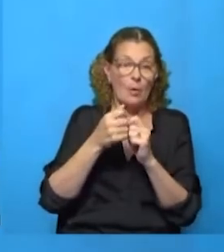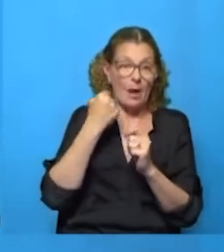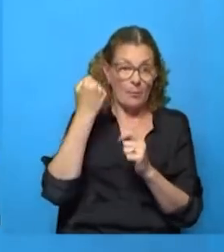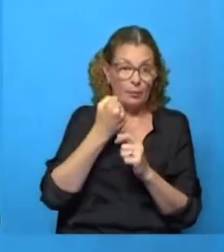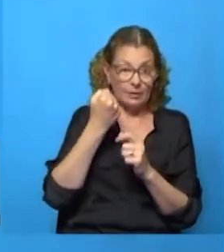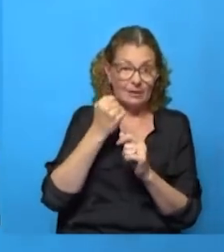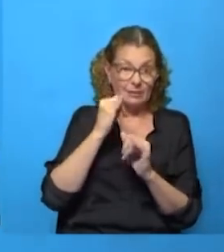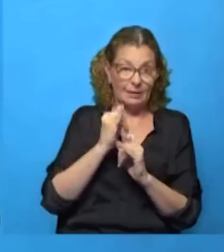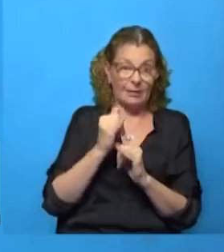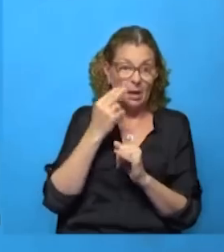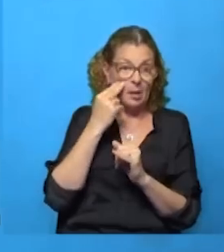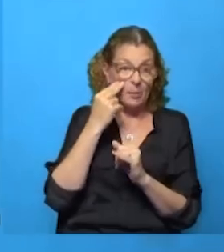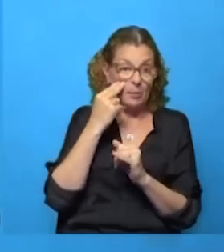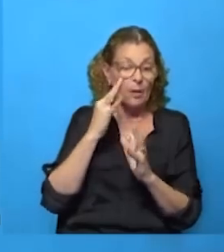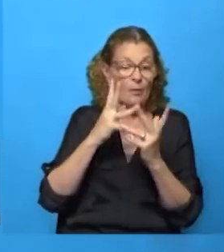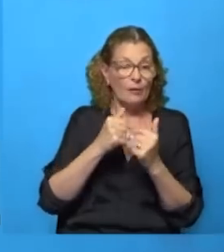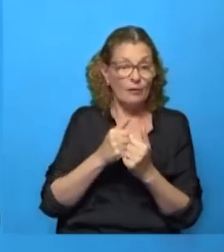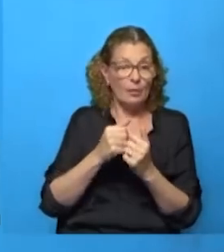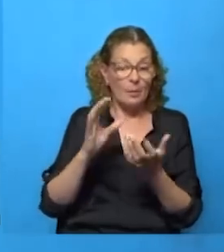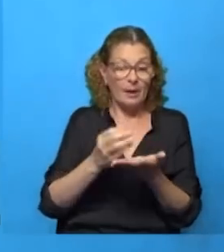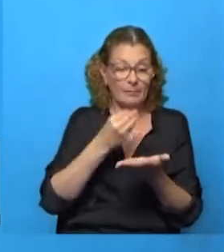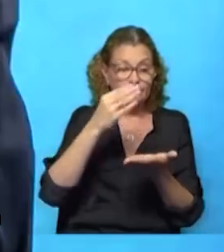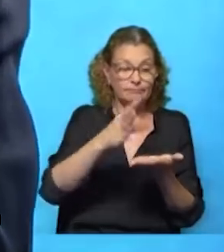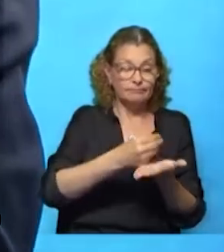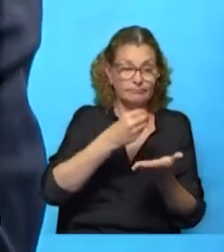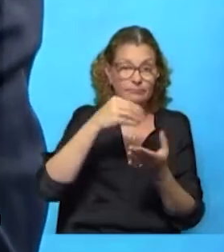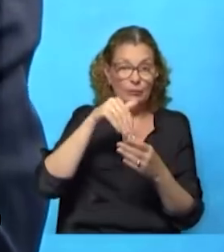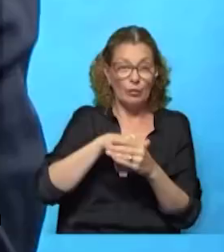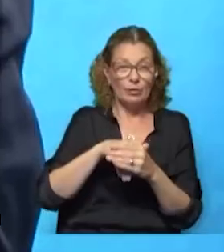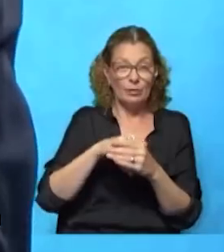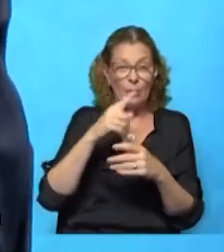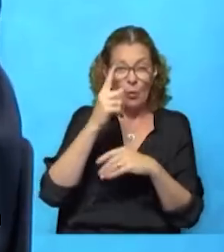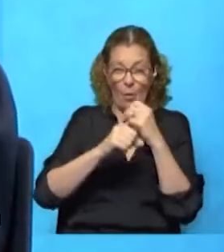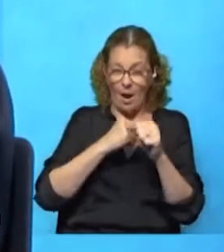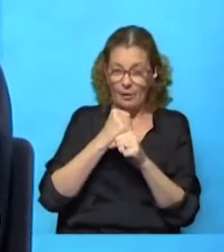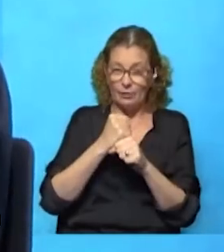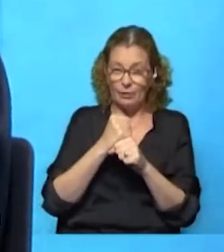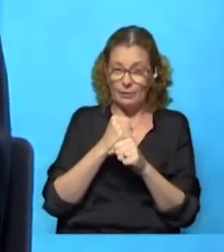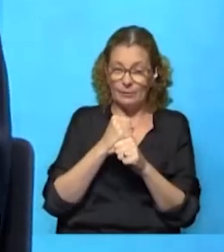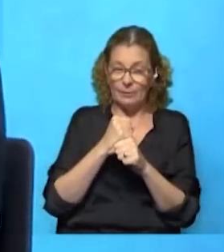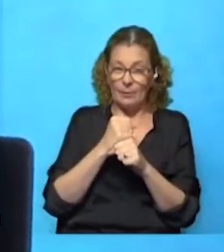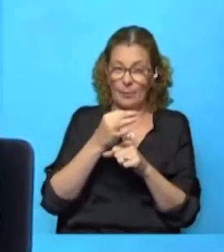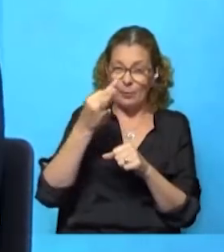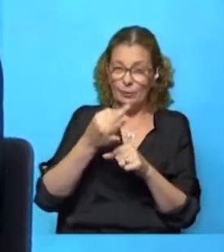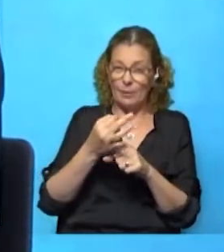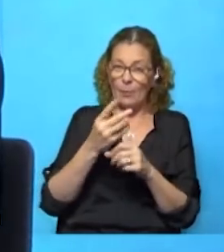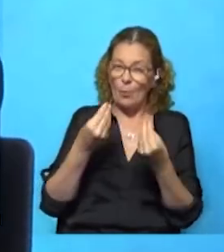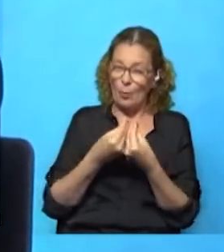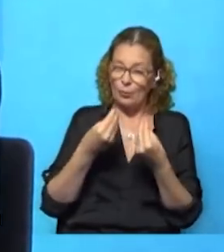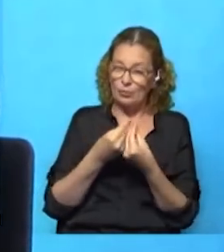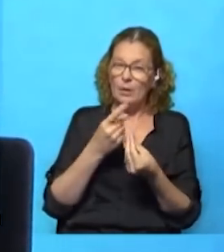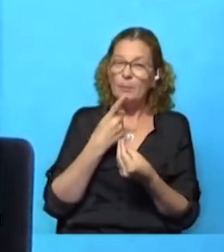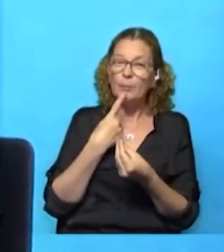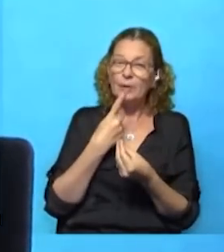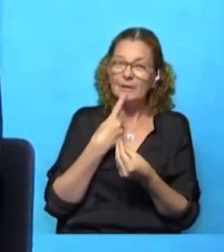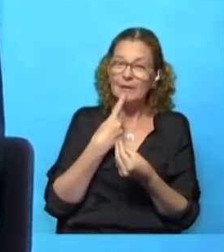si es que hay problemas metodológicos para recogerlo bueno pasamos un año este puntualmente muy político este